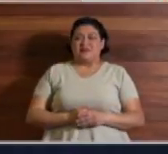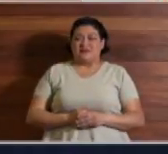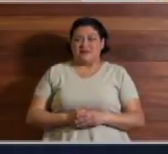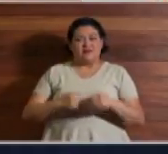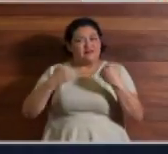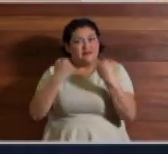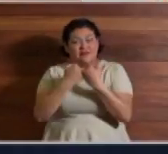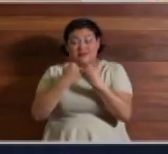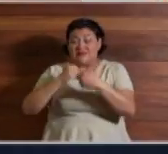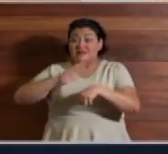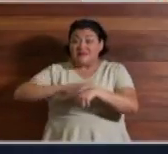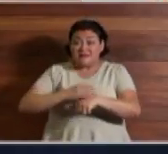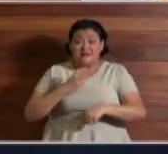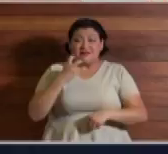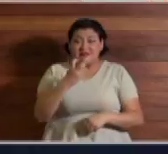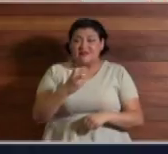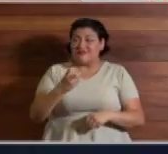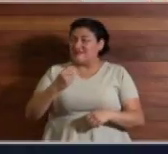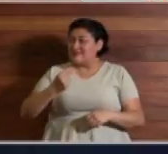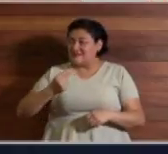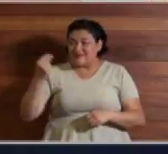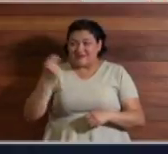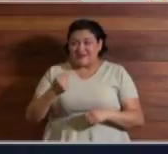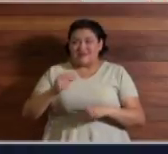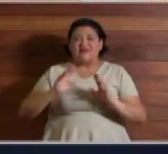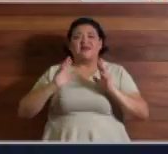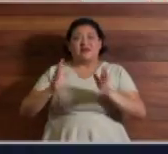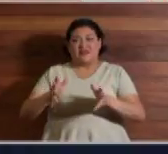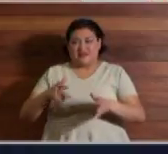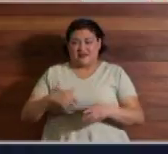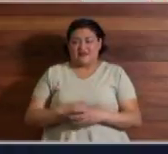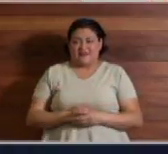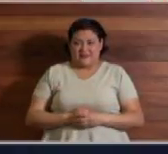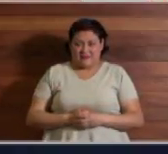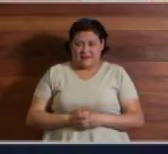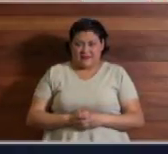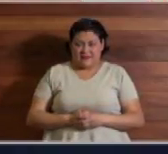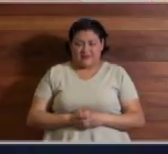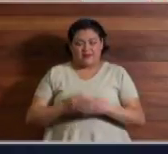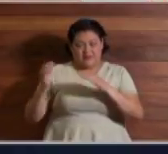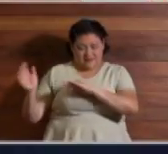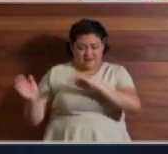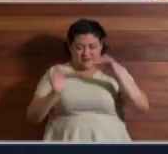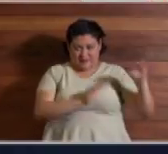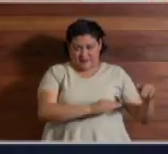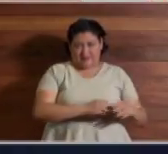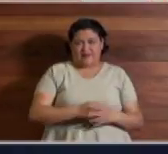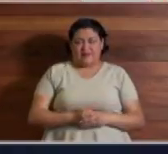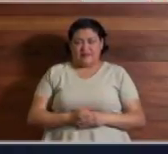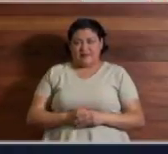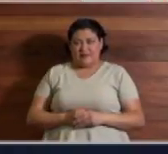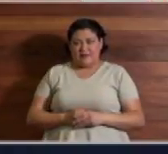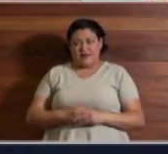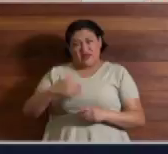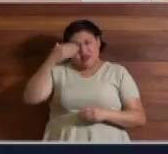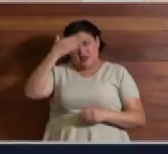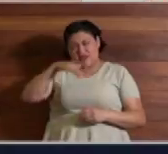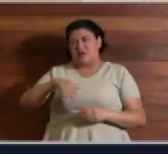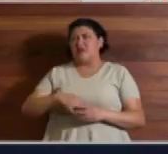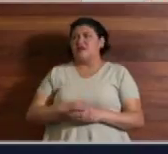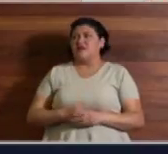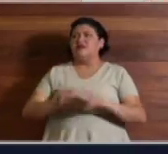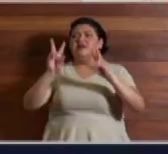la noción de que esto ya es una batalla ganada. Por otra parte, está la misma idea de lo